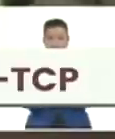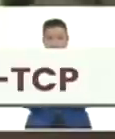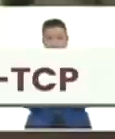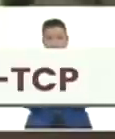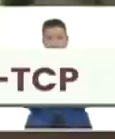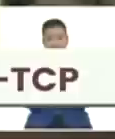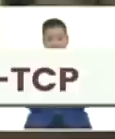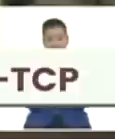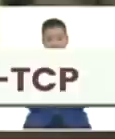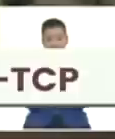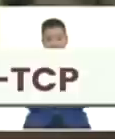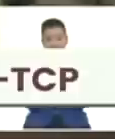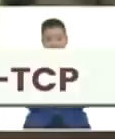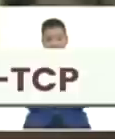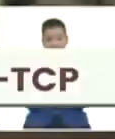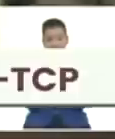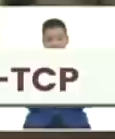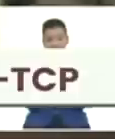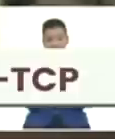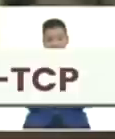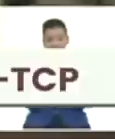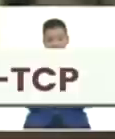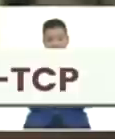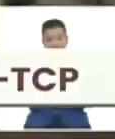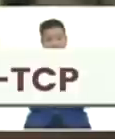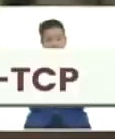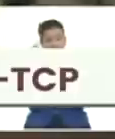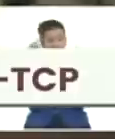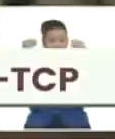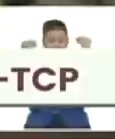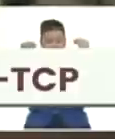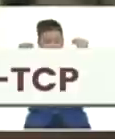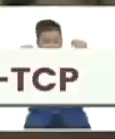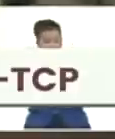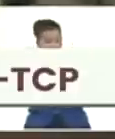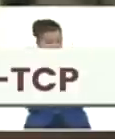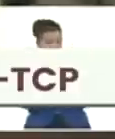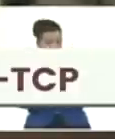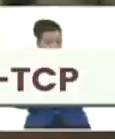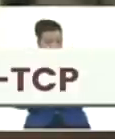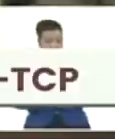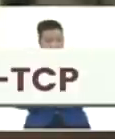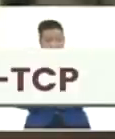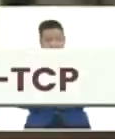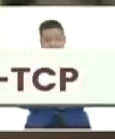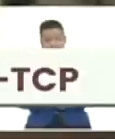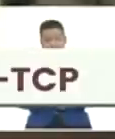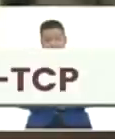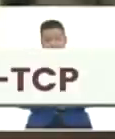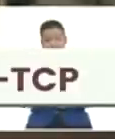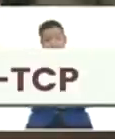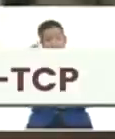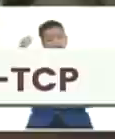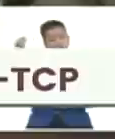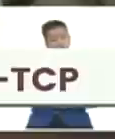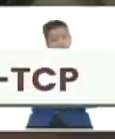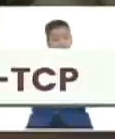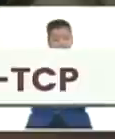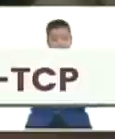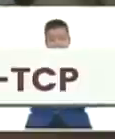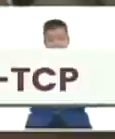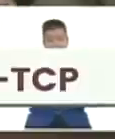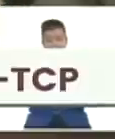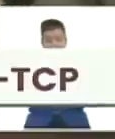And what worries me is this. Y lo que me preocupa es esto. I know that America, sé que Estados Unidos is meeting a lot